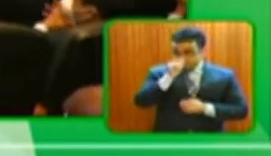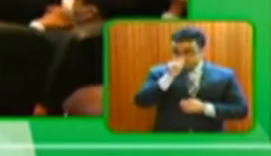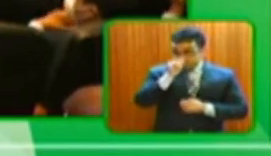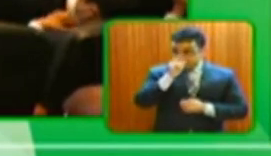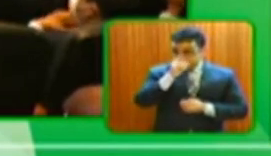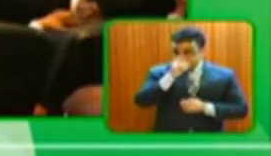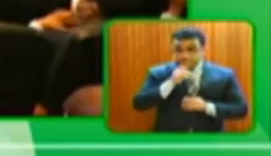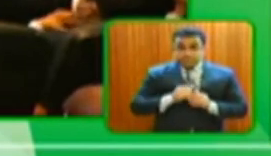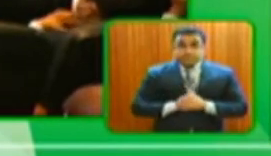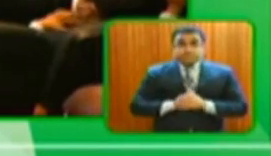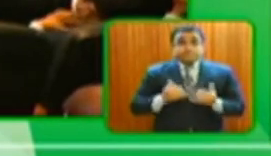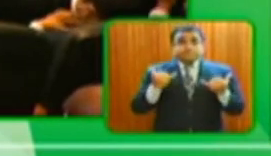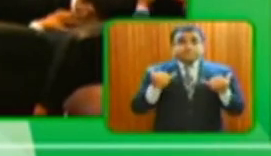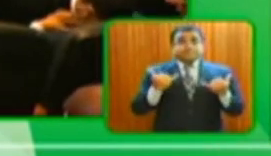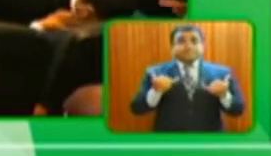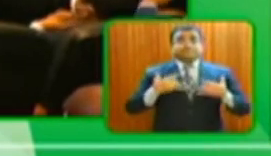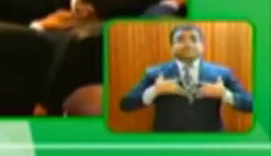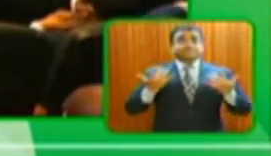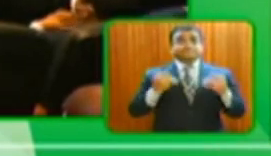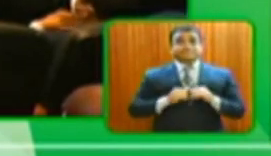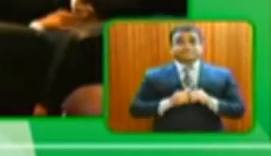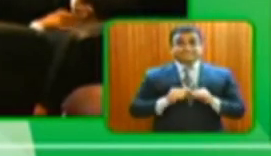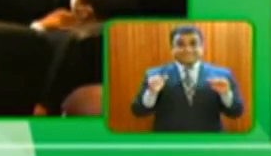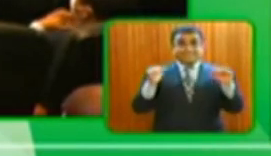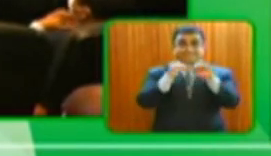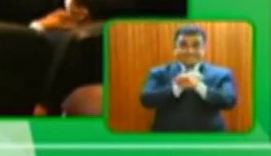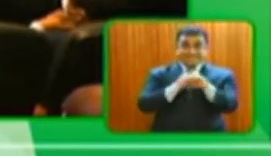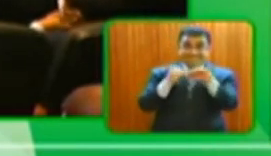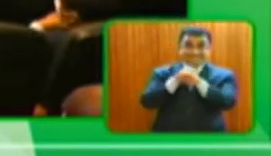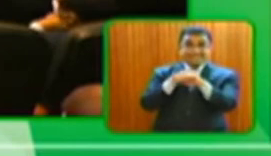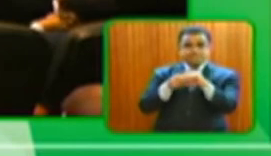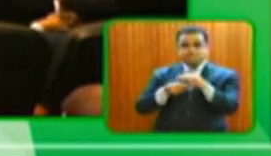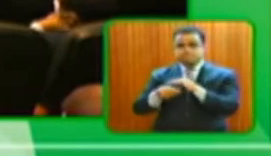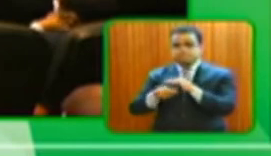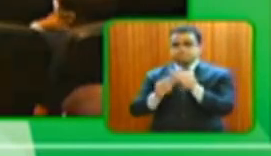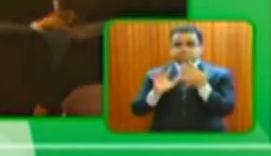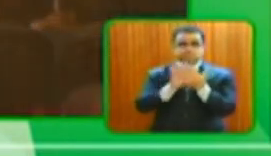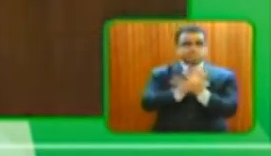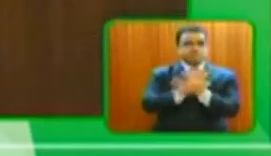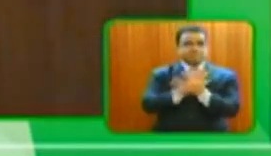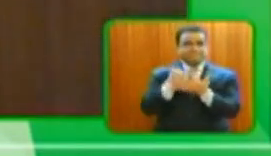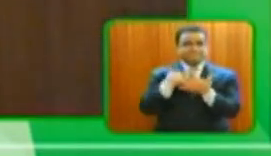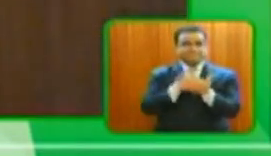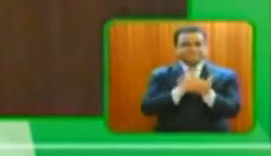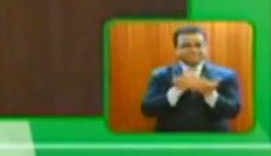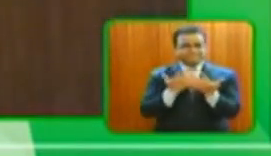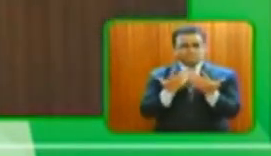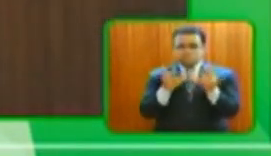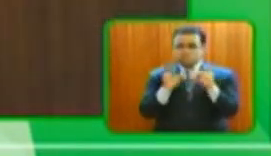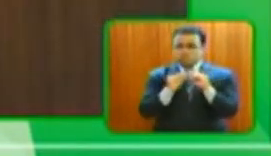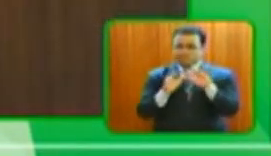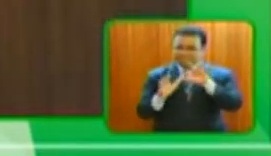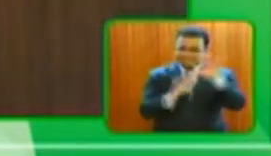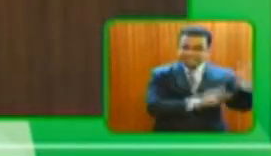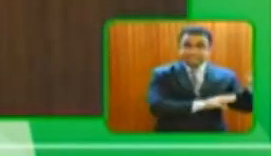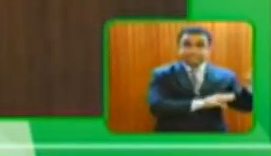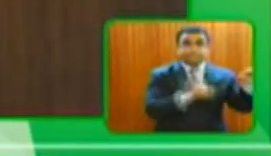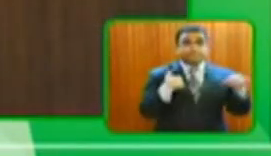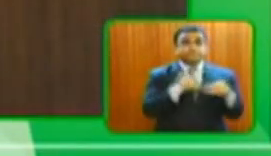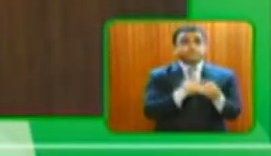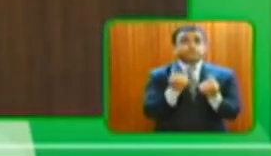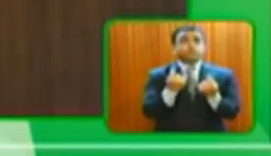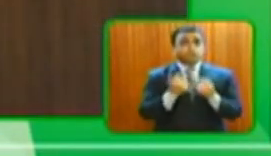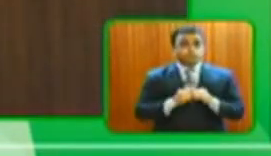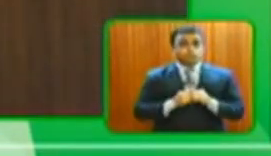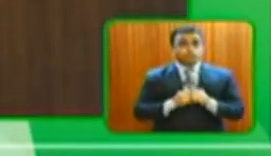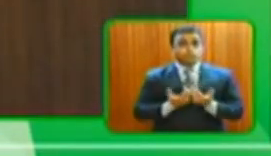Ahora bien, la lucha contra la corrupción y a favor de una cultura de transparencia no debe quedarse solo